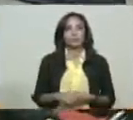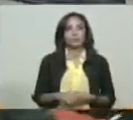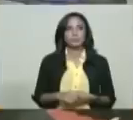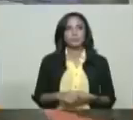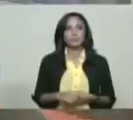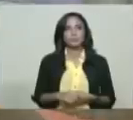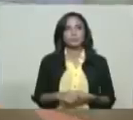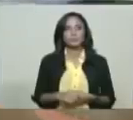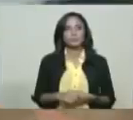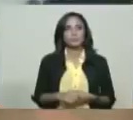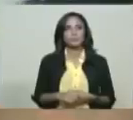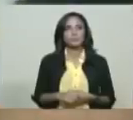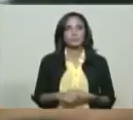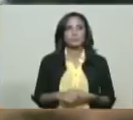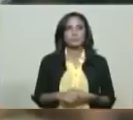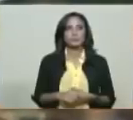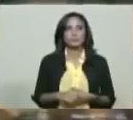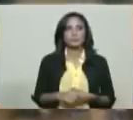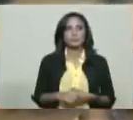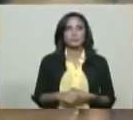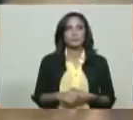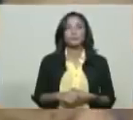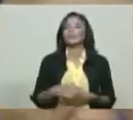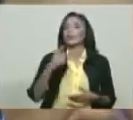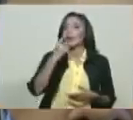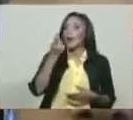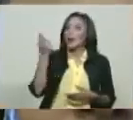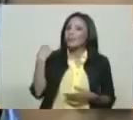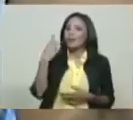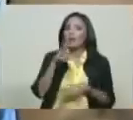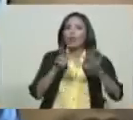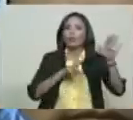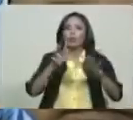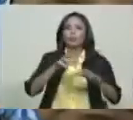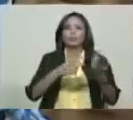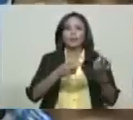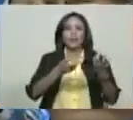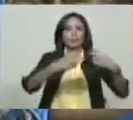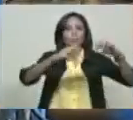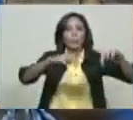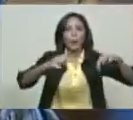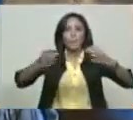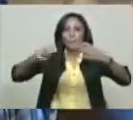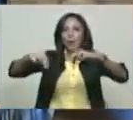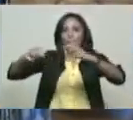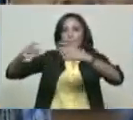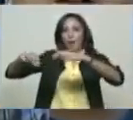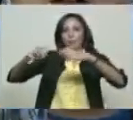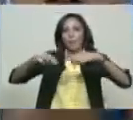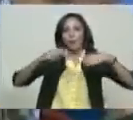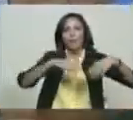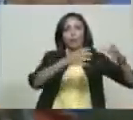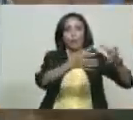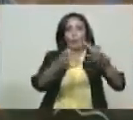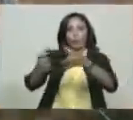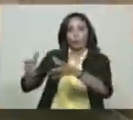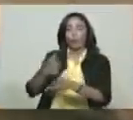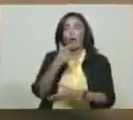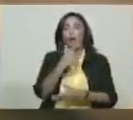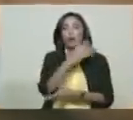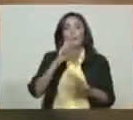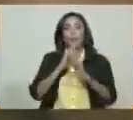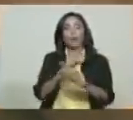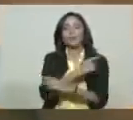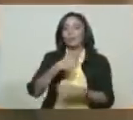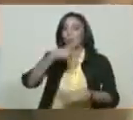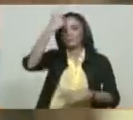Y ayer, las 12 mesas dijeron, soy, creo, y somos leales,